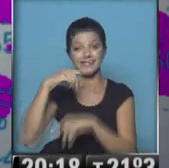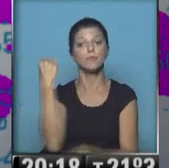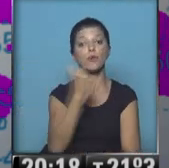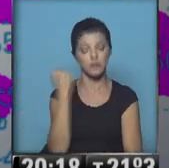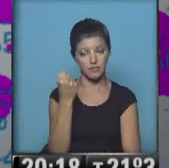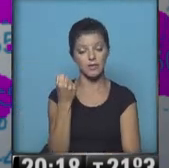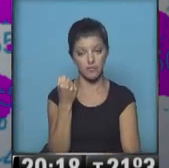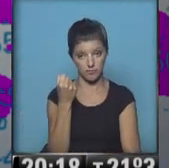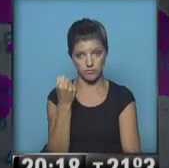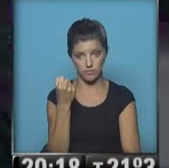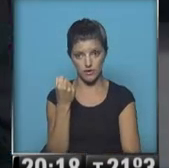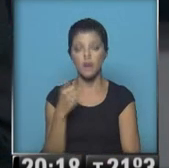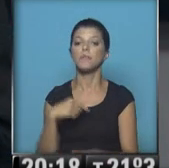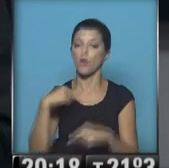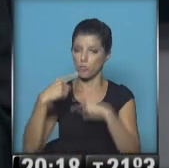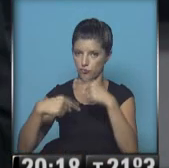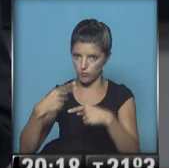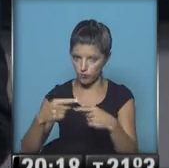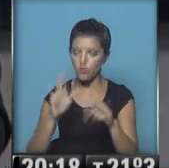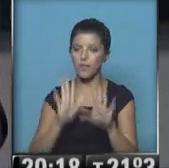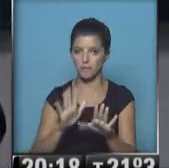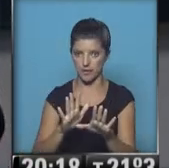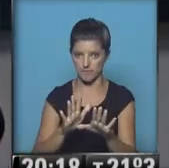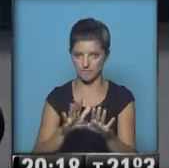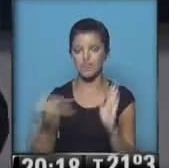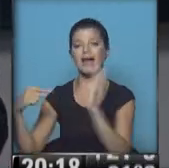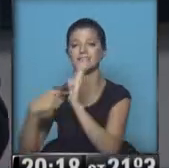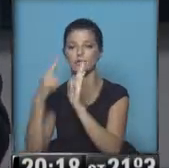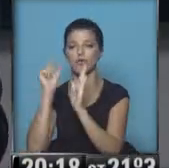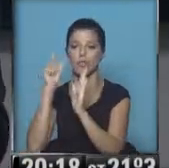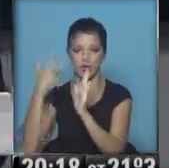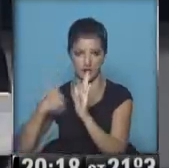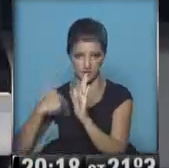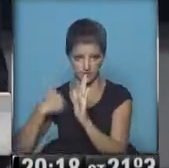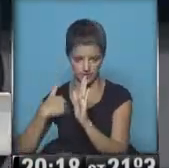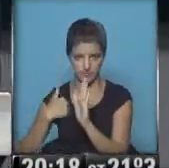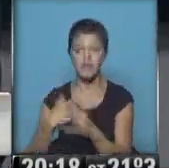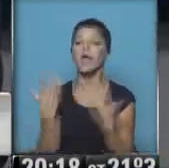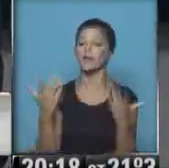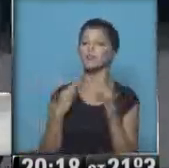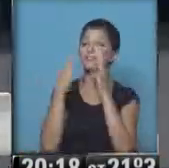irán disipando a medida que vayan avanzando hacia la zona central de nuestro país. Llegarán